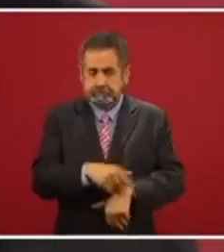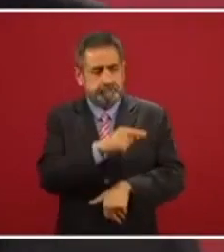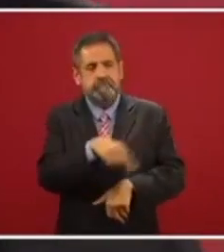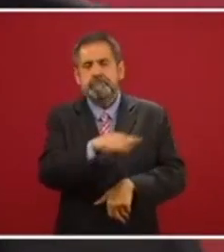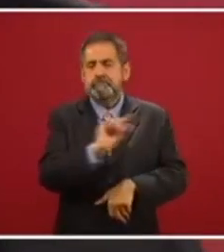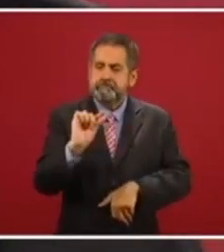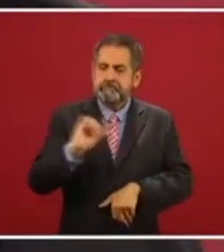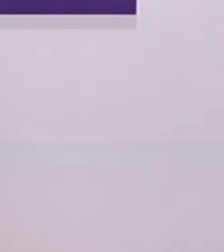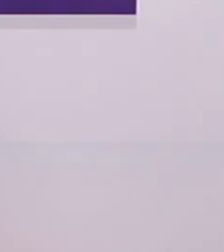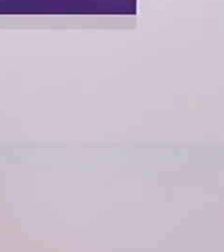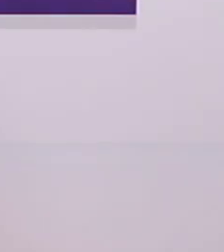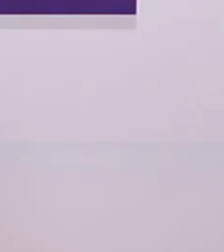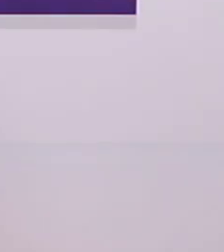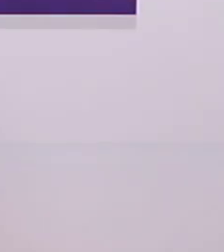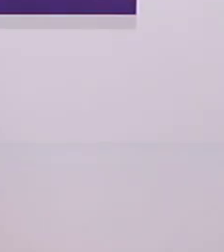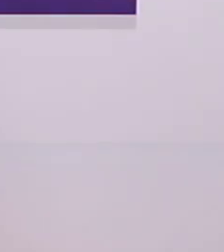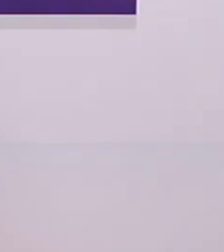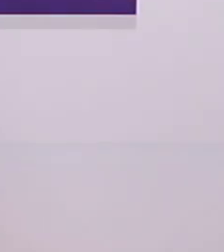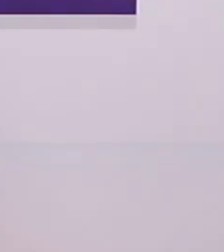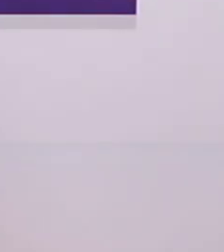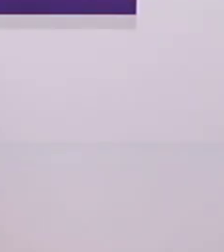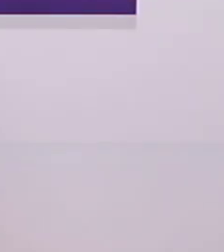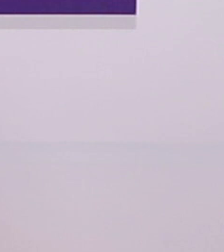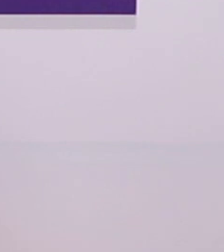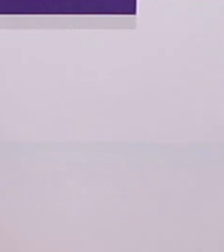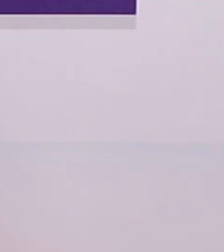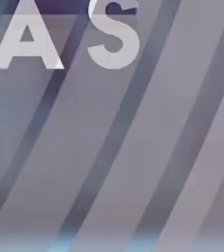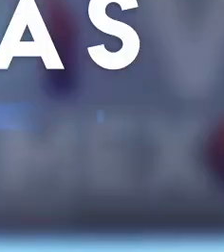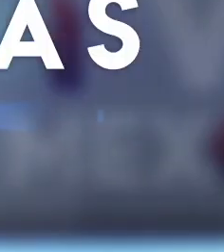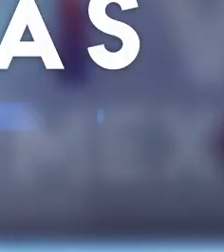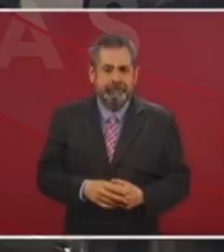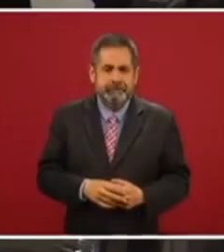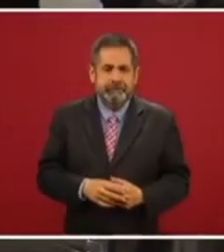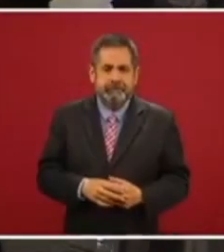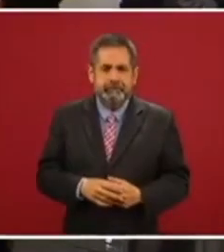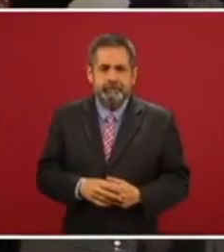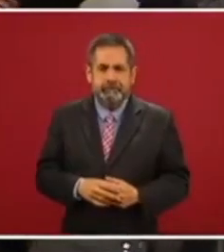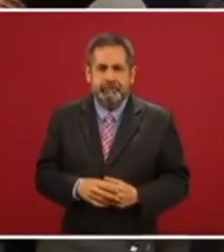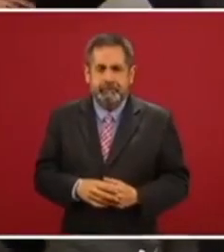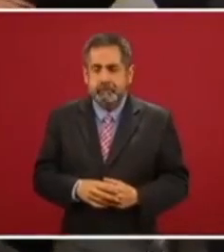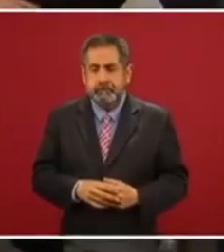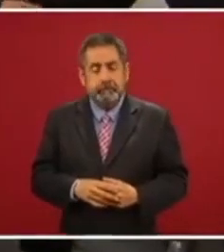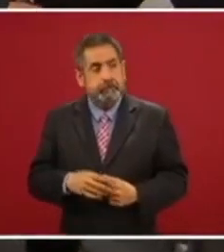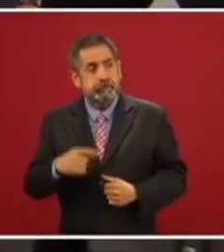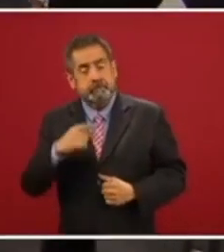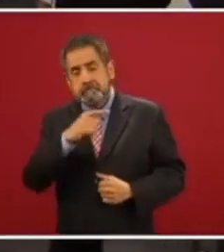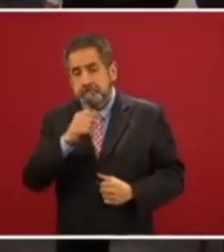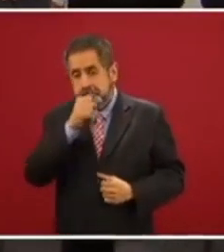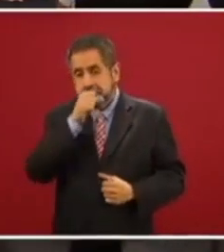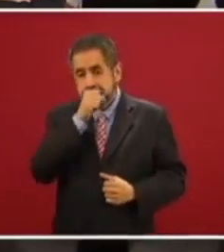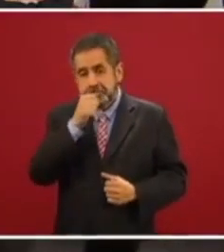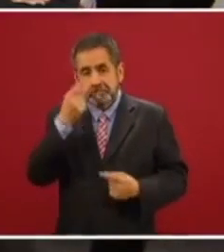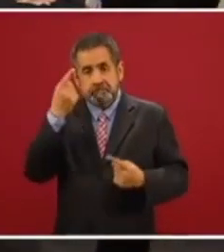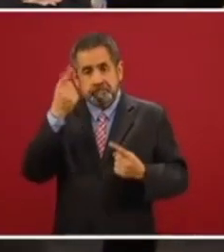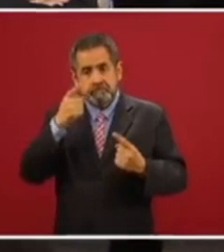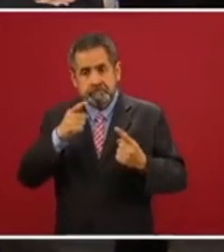Mundial de la Salud y reiteró que México cuenta con finanzas sanas. Las indicaciones de